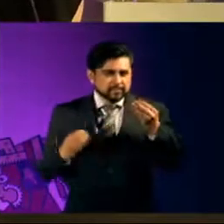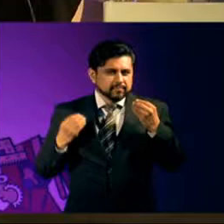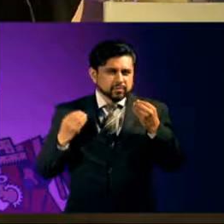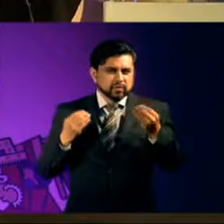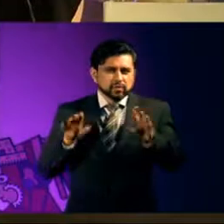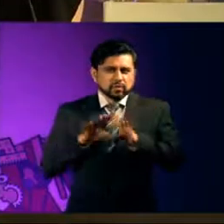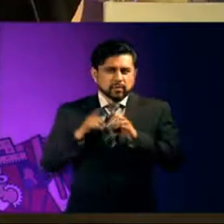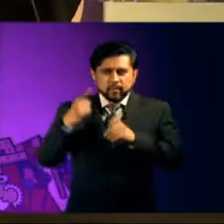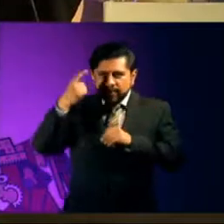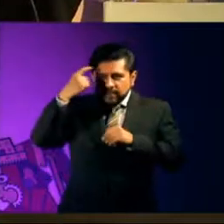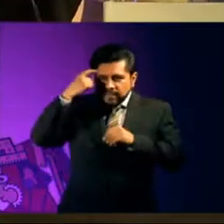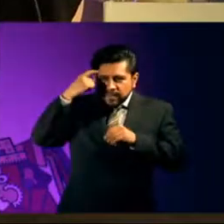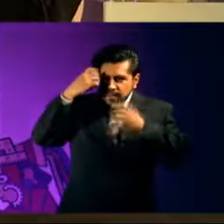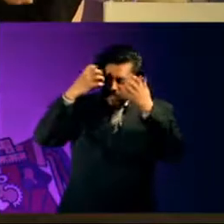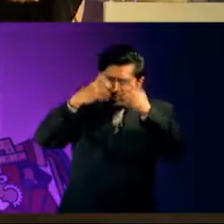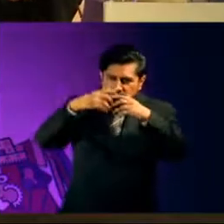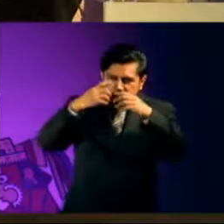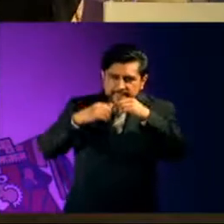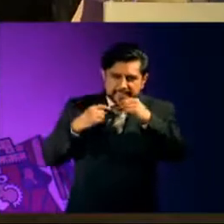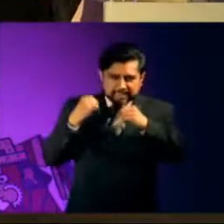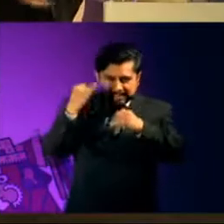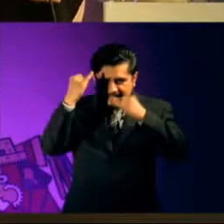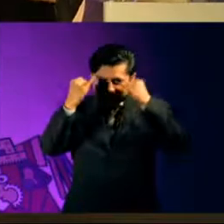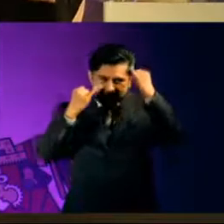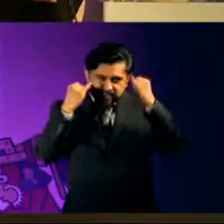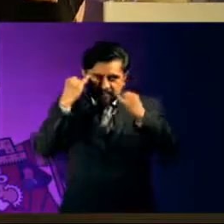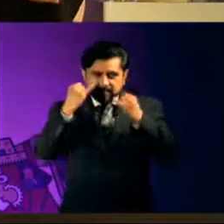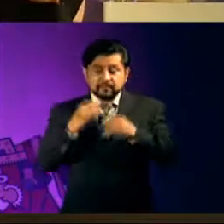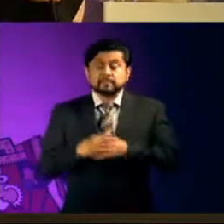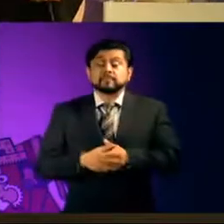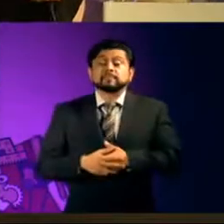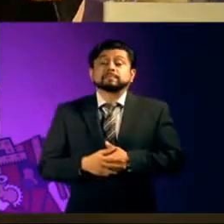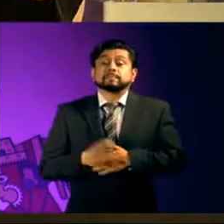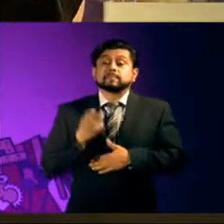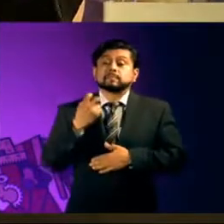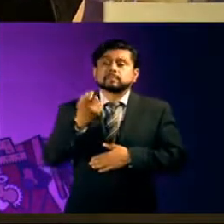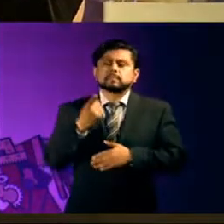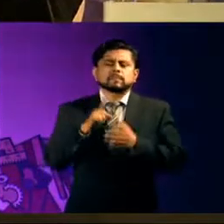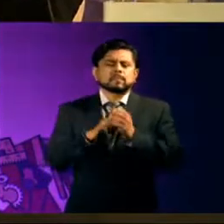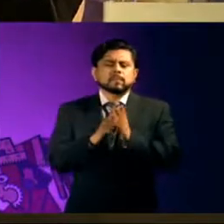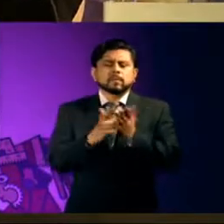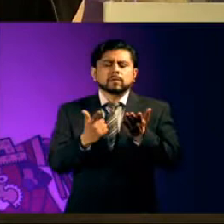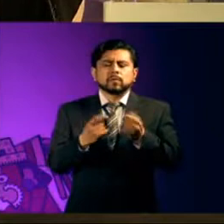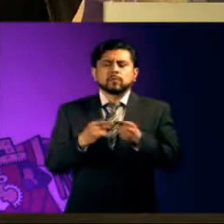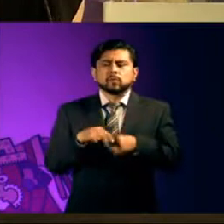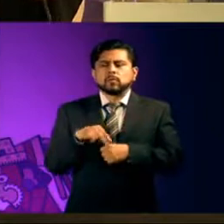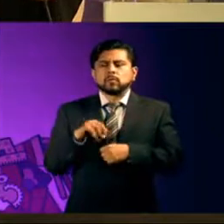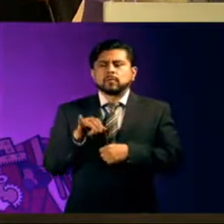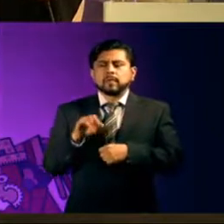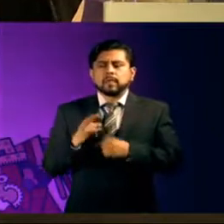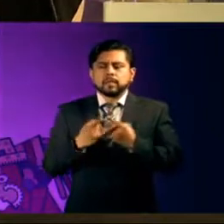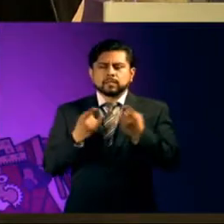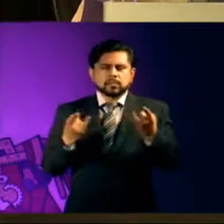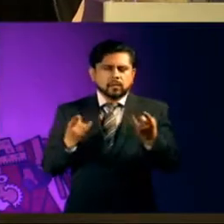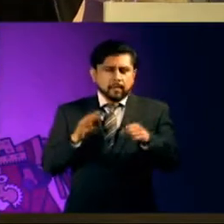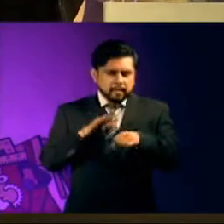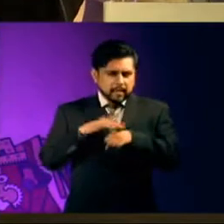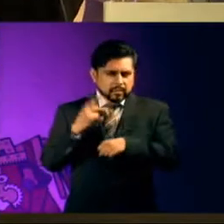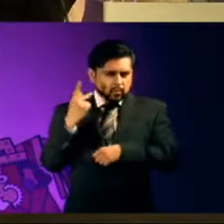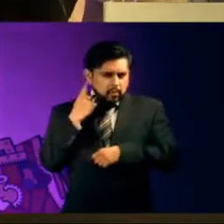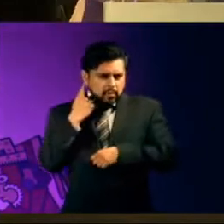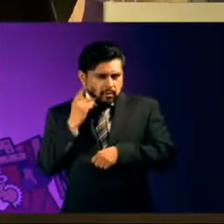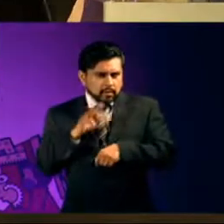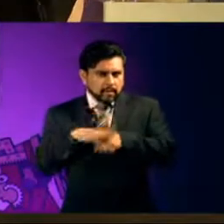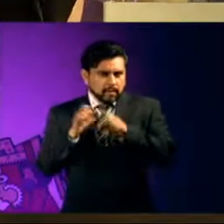que juegan en tu cabeza más o menos que es más este esta novela es una más política es más